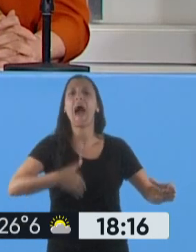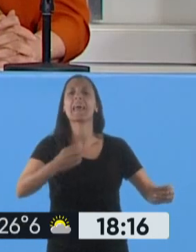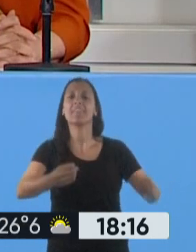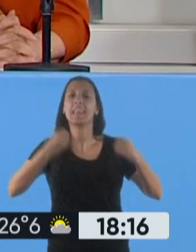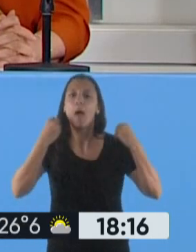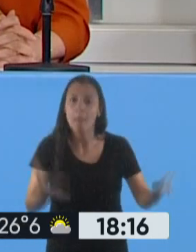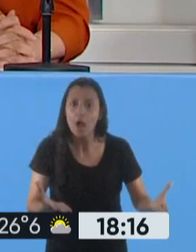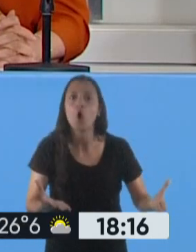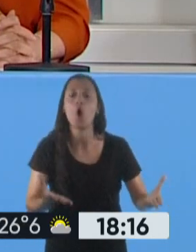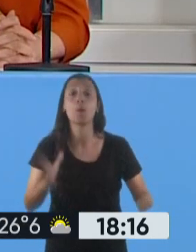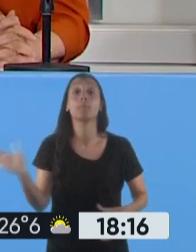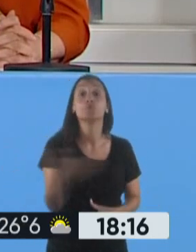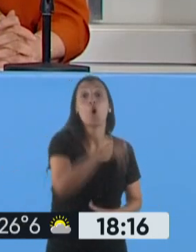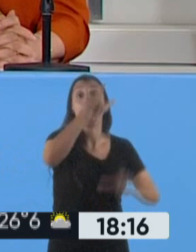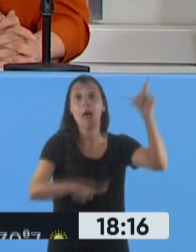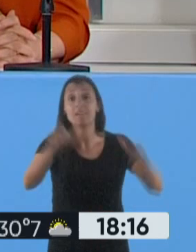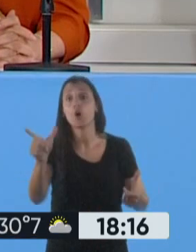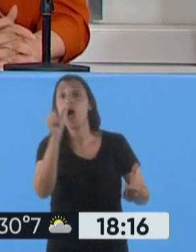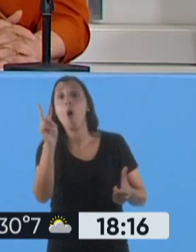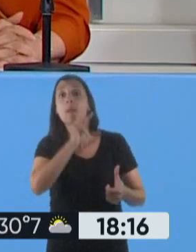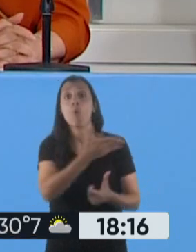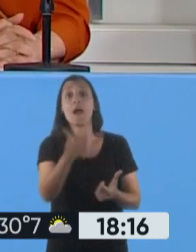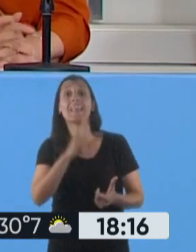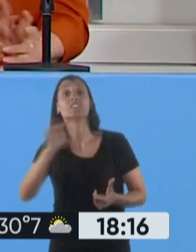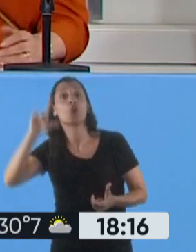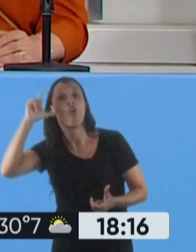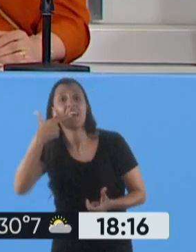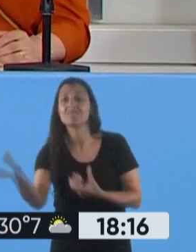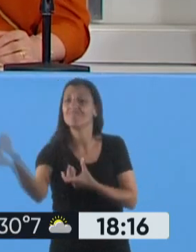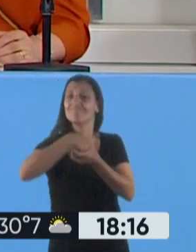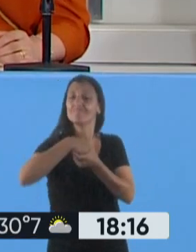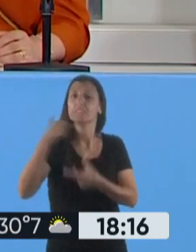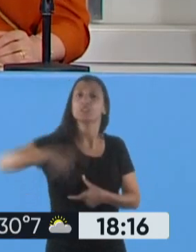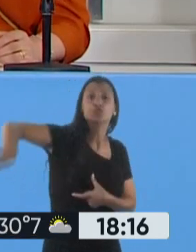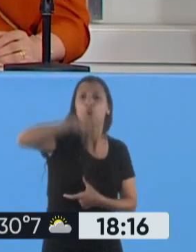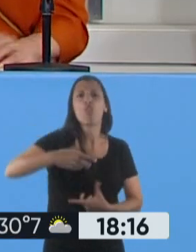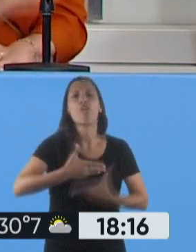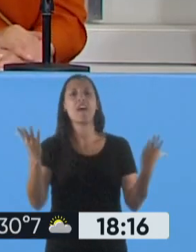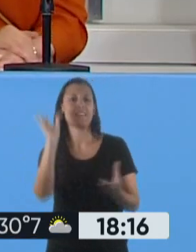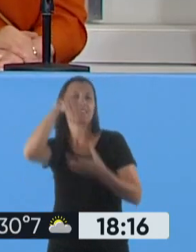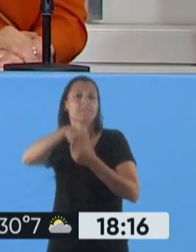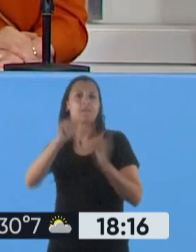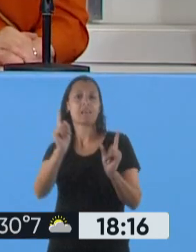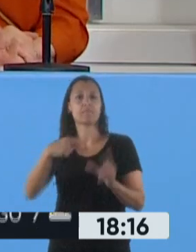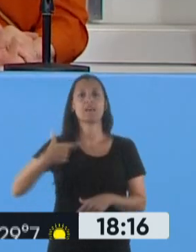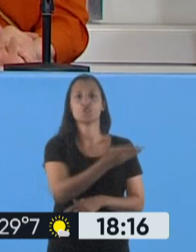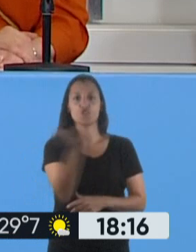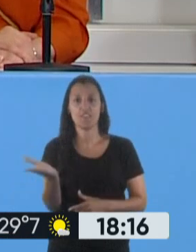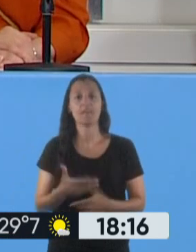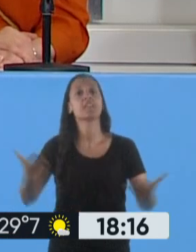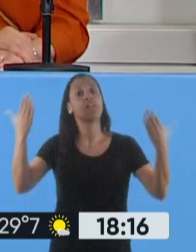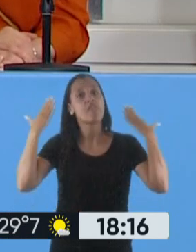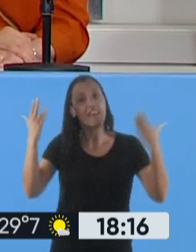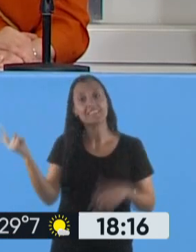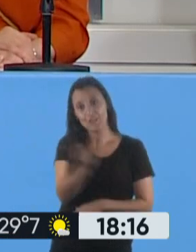Una Argentina donde todos y todas y todes nos sentamos felices de vivir en esta sociedad. Los